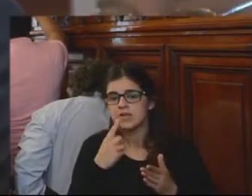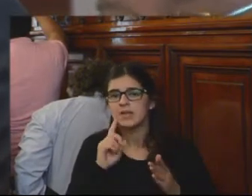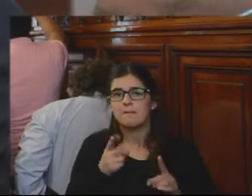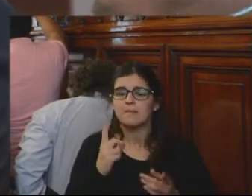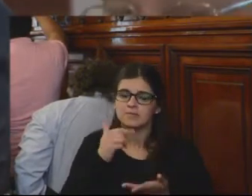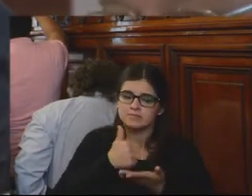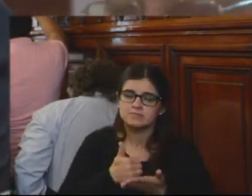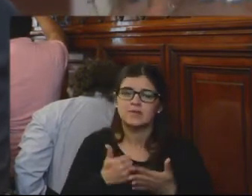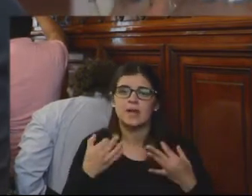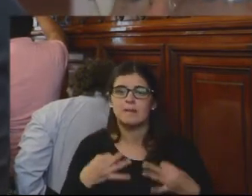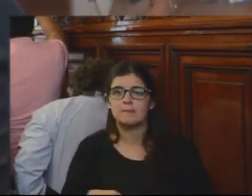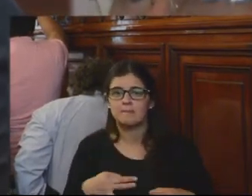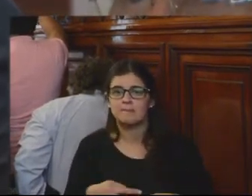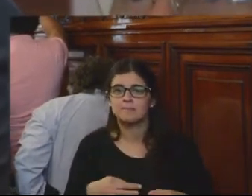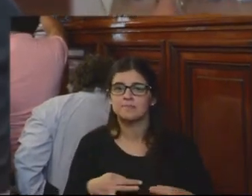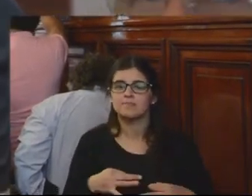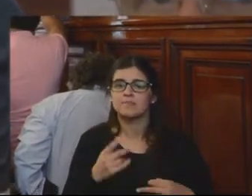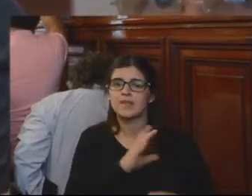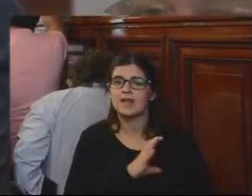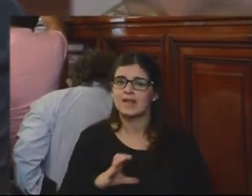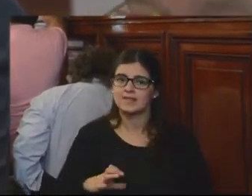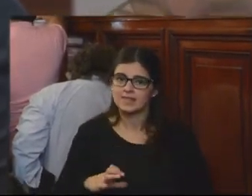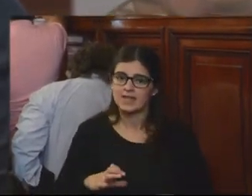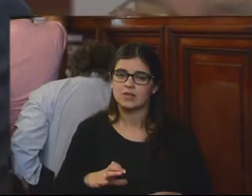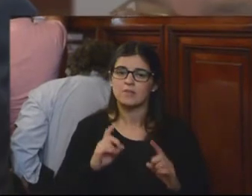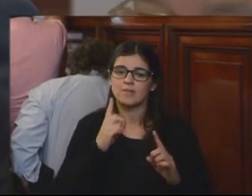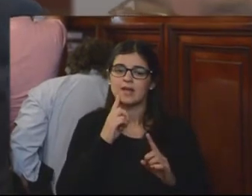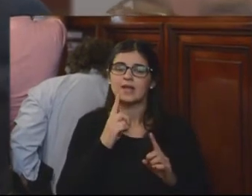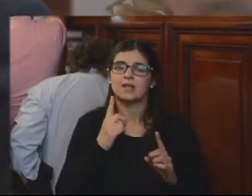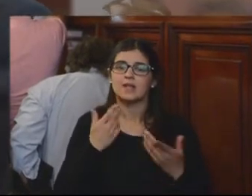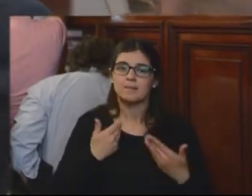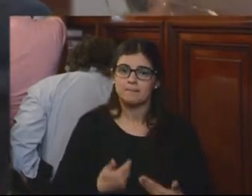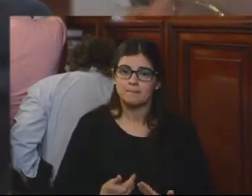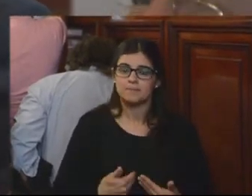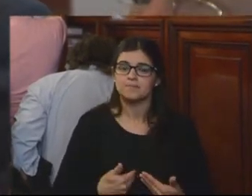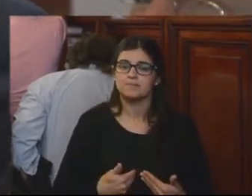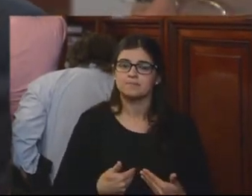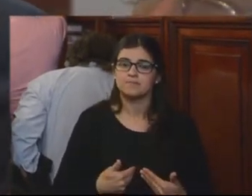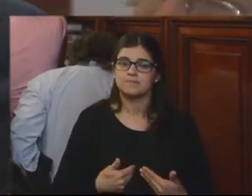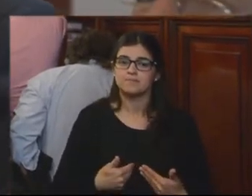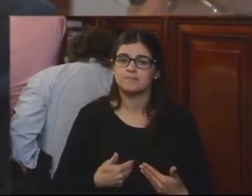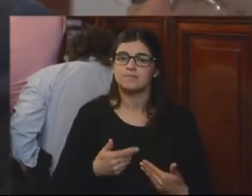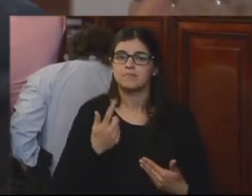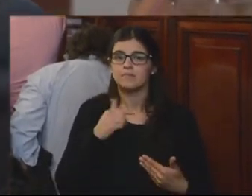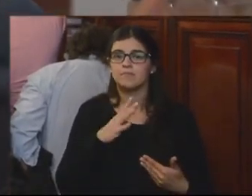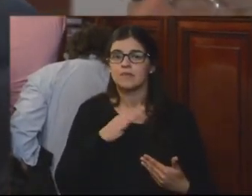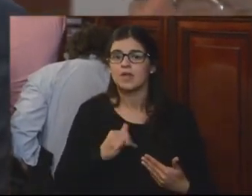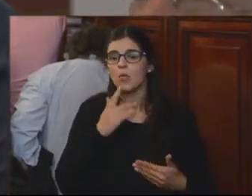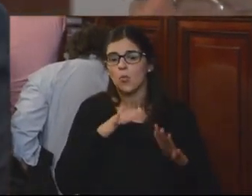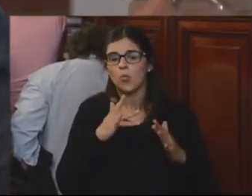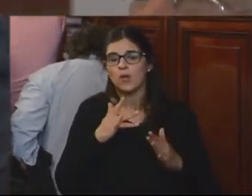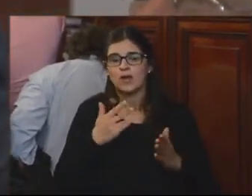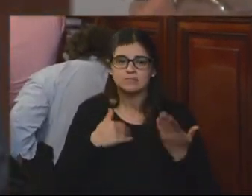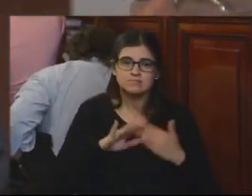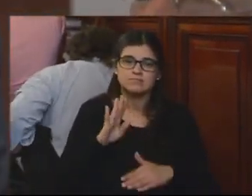muy expresiva del estado ha sentido lamentar también que por casualidad no hay una presencia más